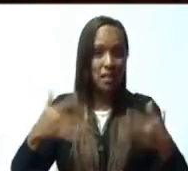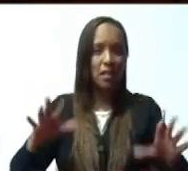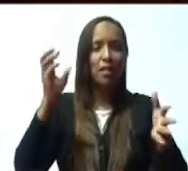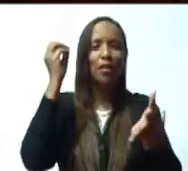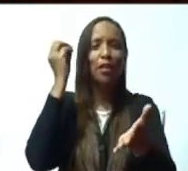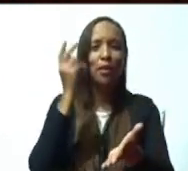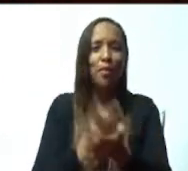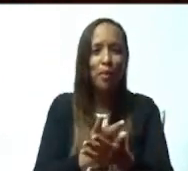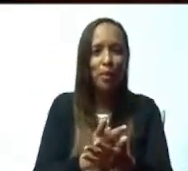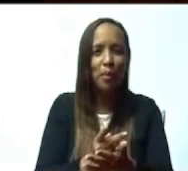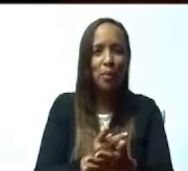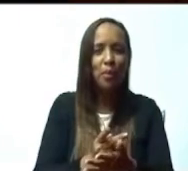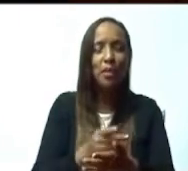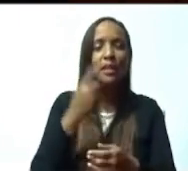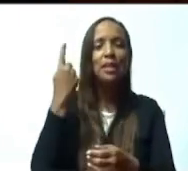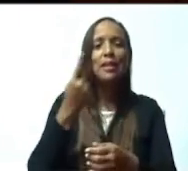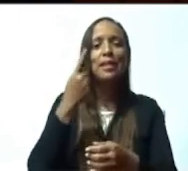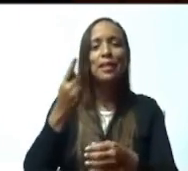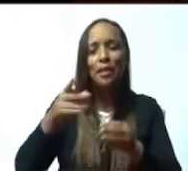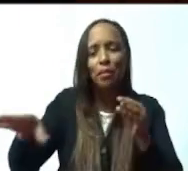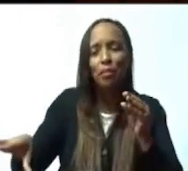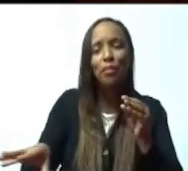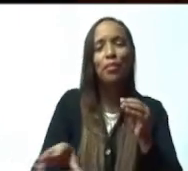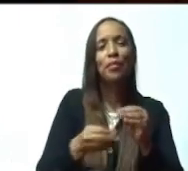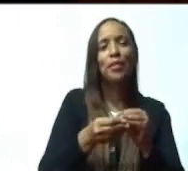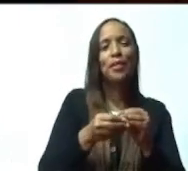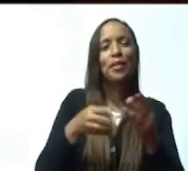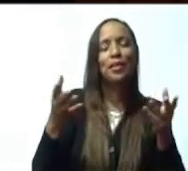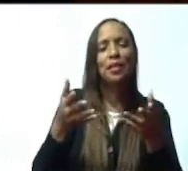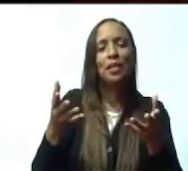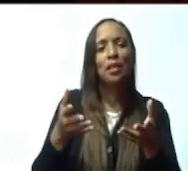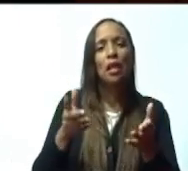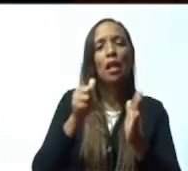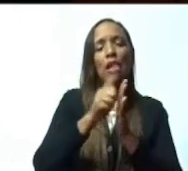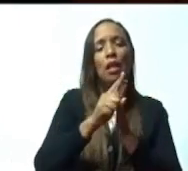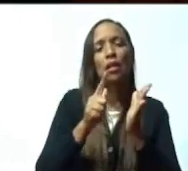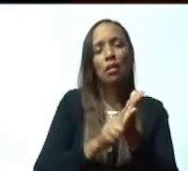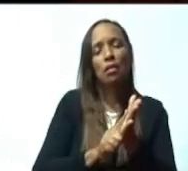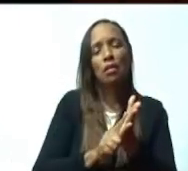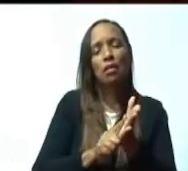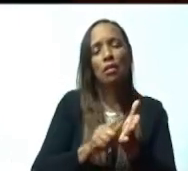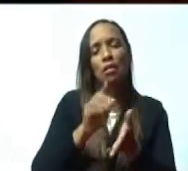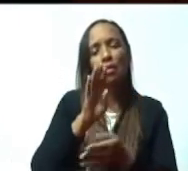Porque hemos caído a la indiferencia de los problemas sociales.